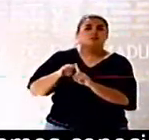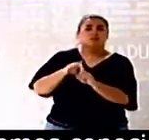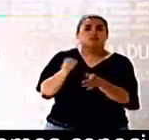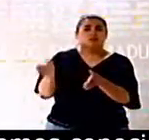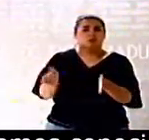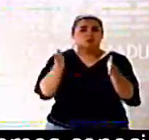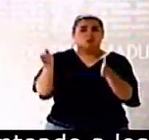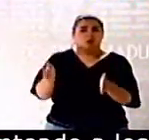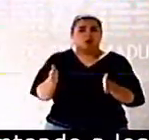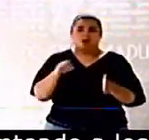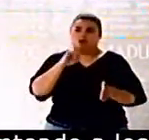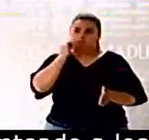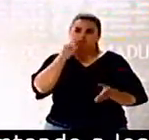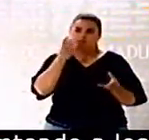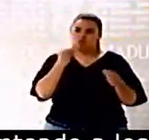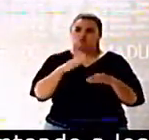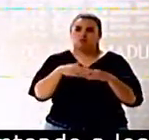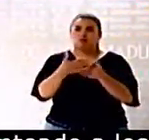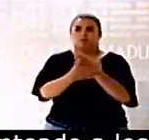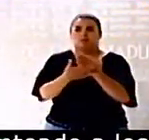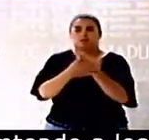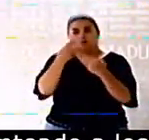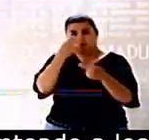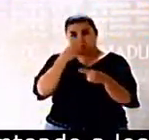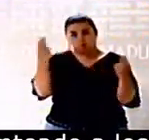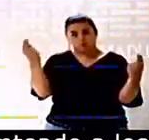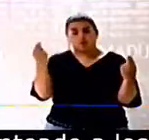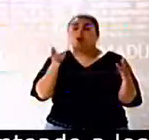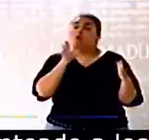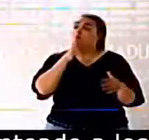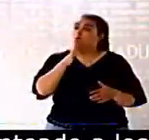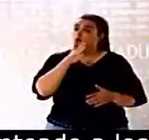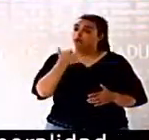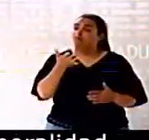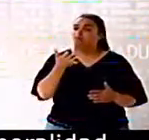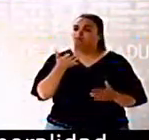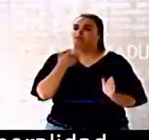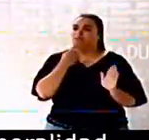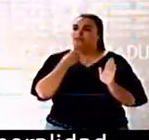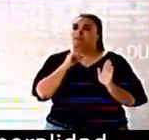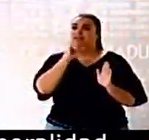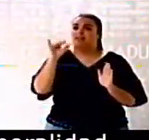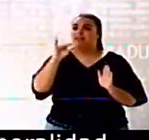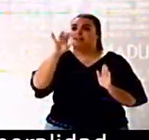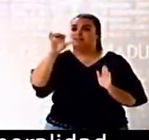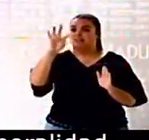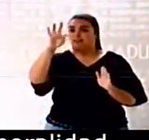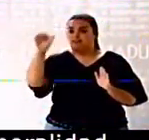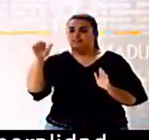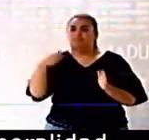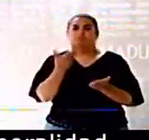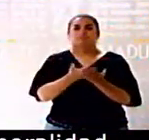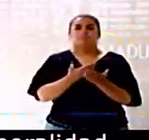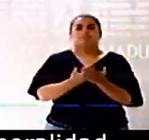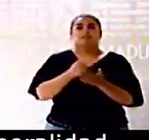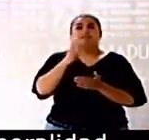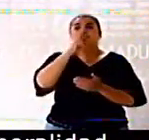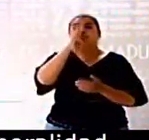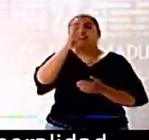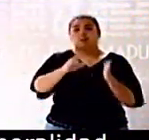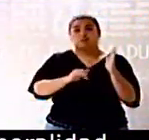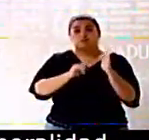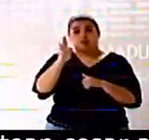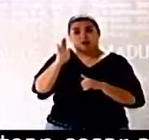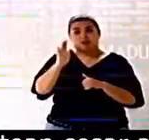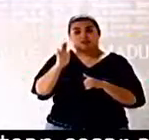temporalidad, dicen, en las administraciones públicas. Para ello, bueno, pues ICETA plantea cesar a los interinos que lleven más de 3 años en